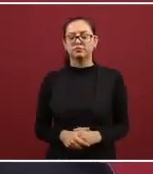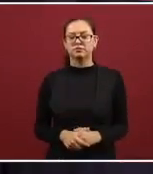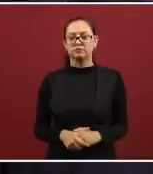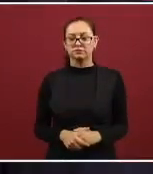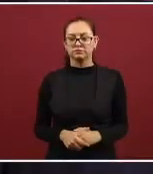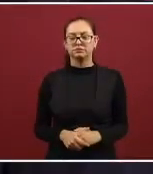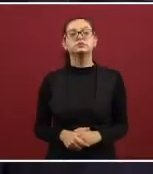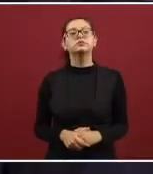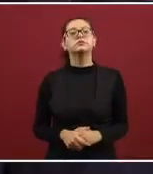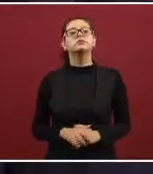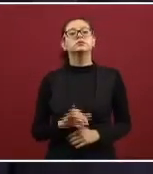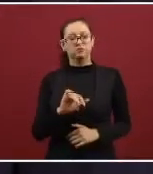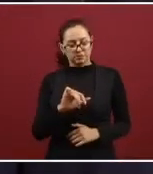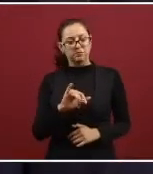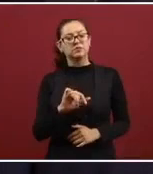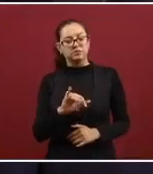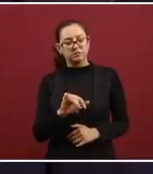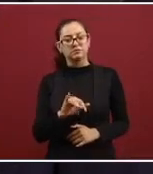Sí.